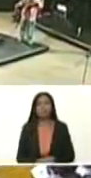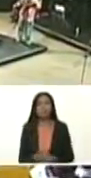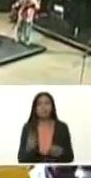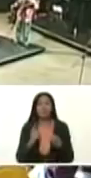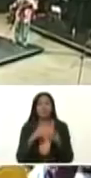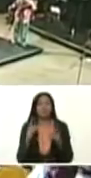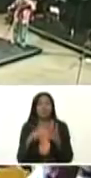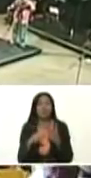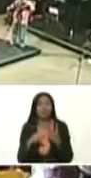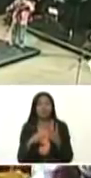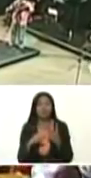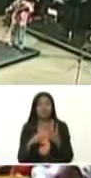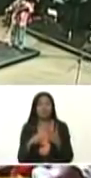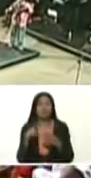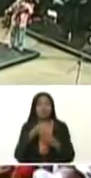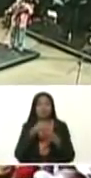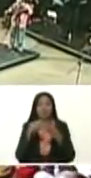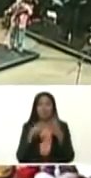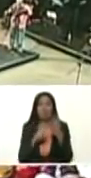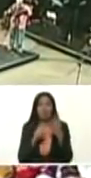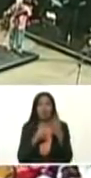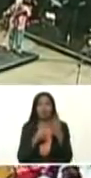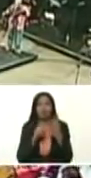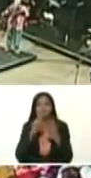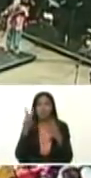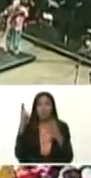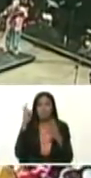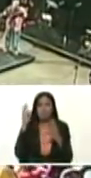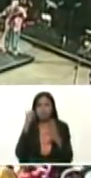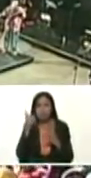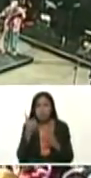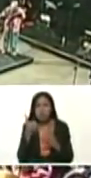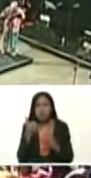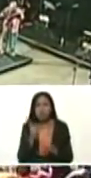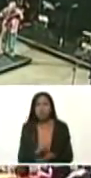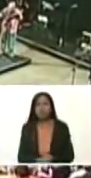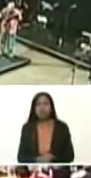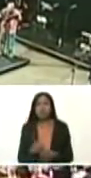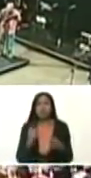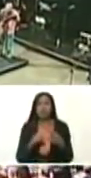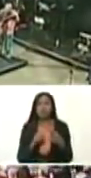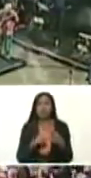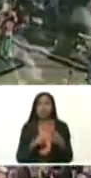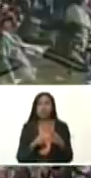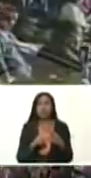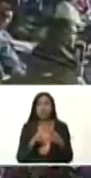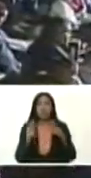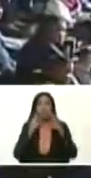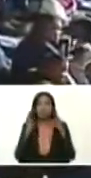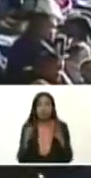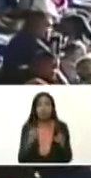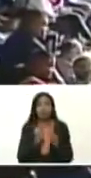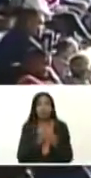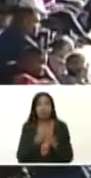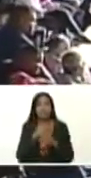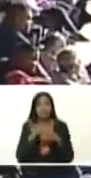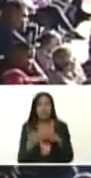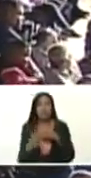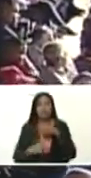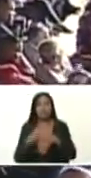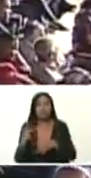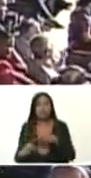Entonces, son cuatro elementos, Mariani, no sé si me escuchaste bien. El primero, el modelo de gestión y el plan de